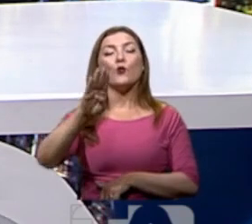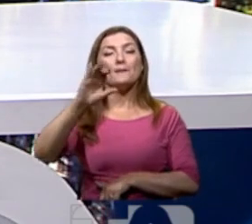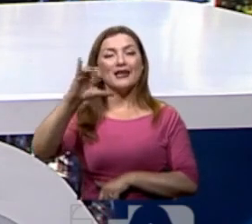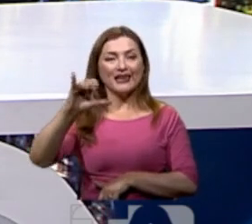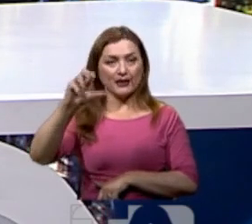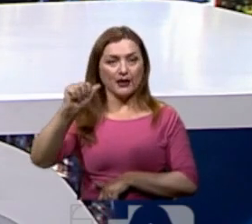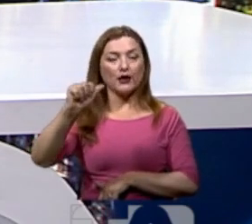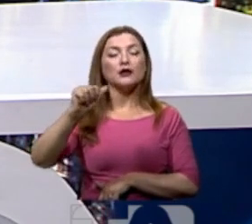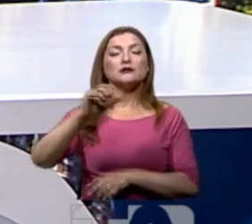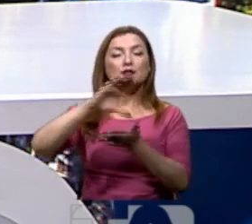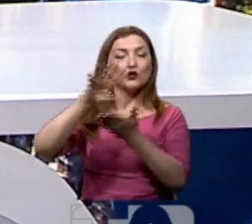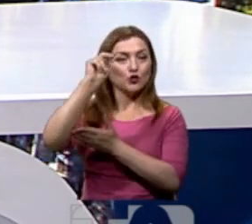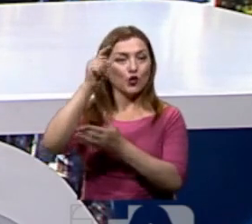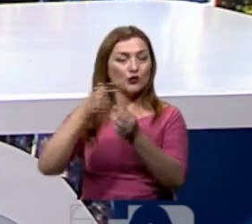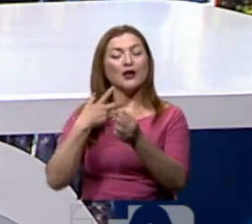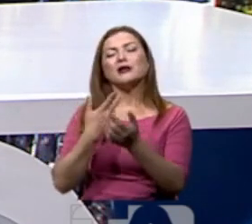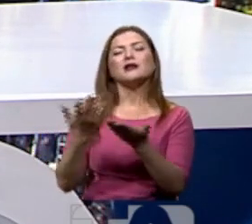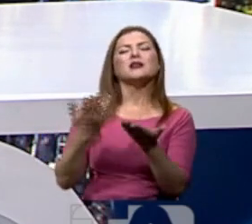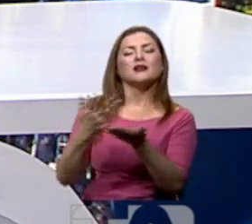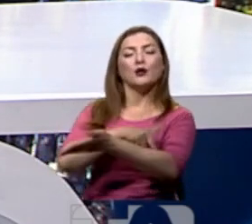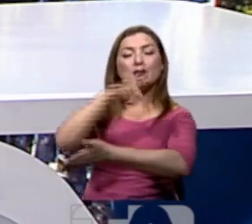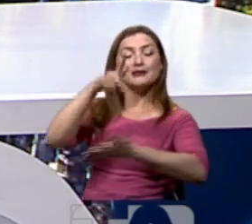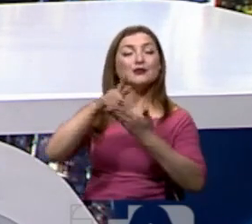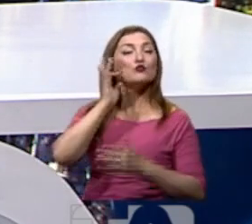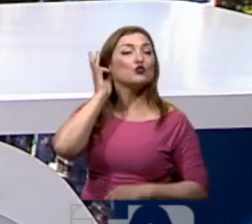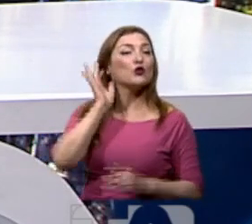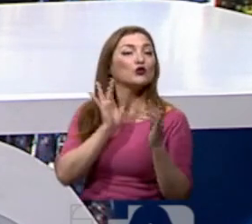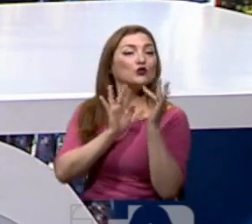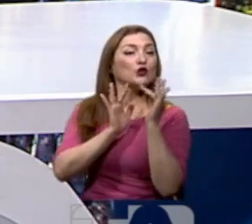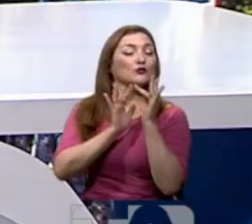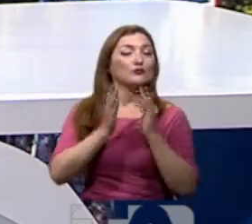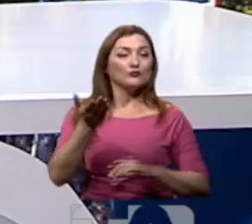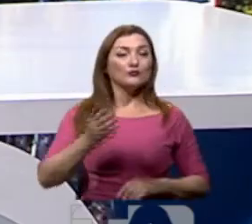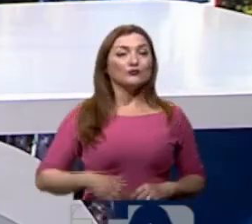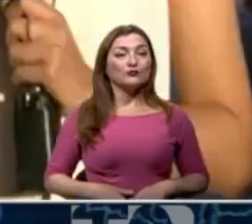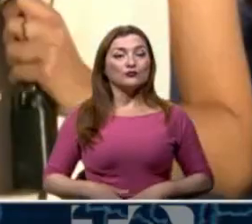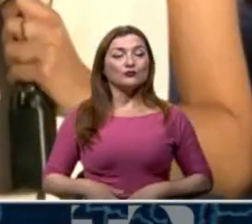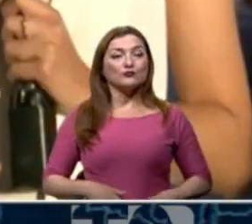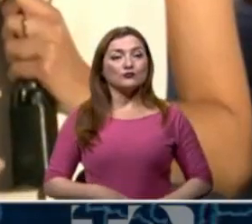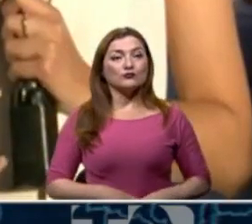se realiza la feria Pichincha es Mujer. Así es, tomamos contacto con Nati. Nati, adelante, te escuchamos.